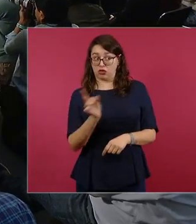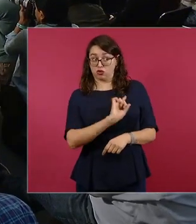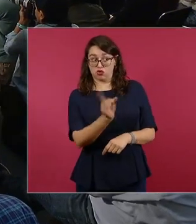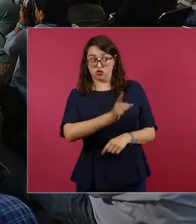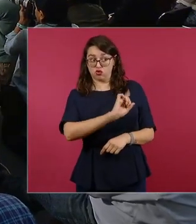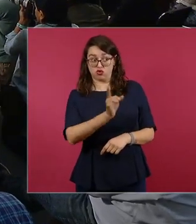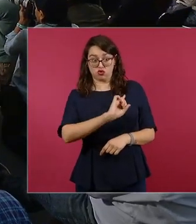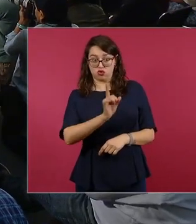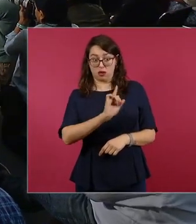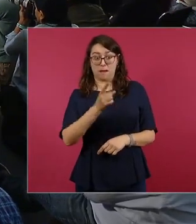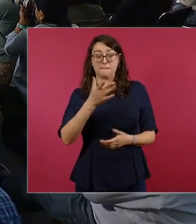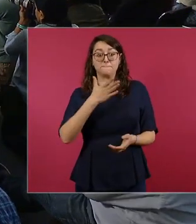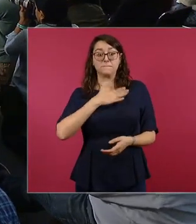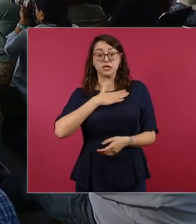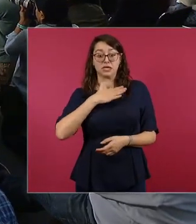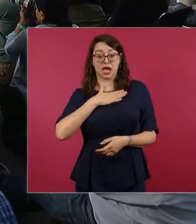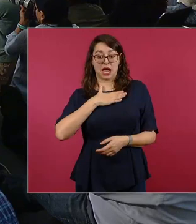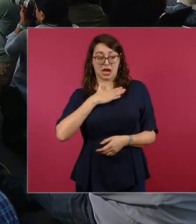sí nos